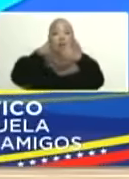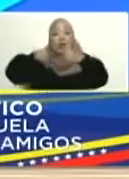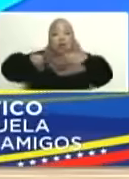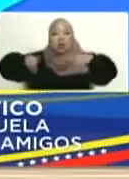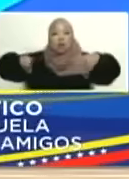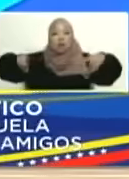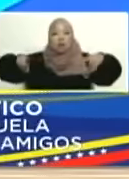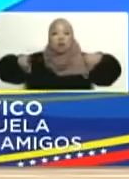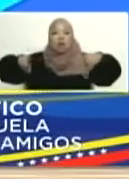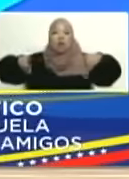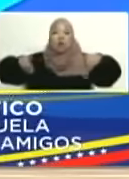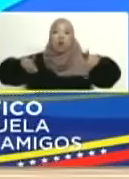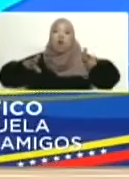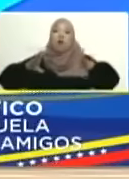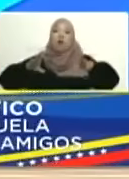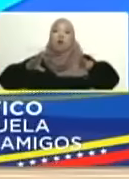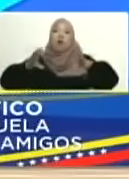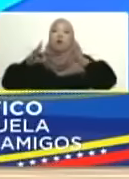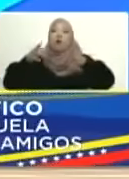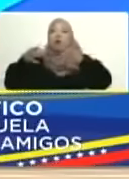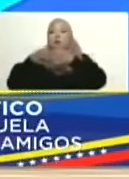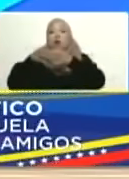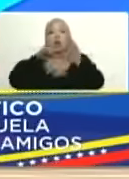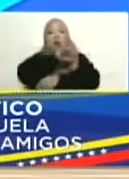se imponen las fuerzas divisionistas,